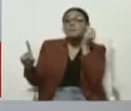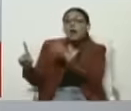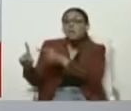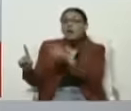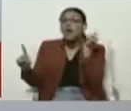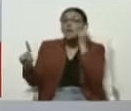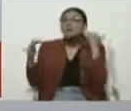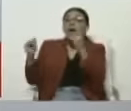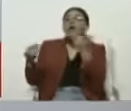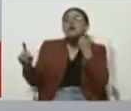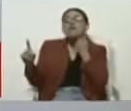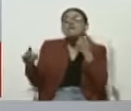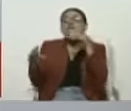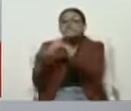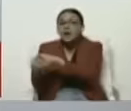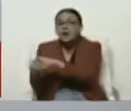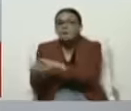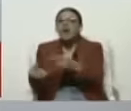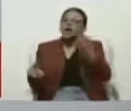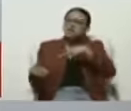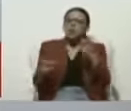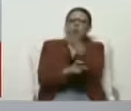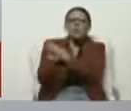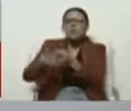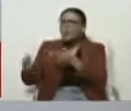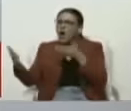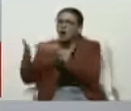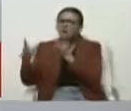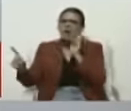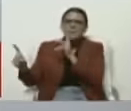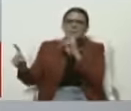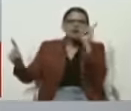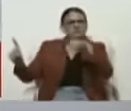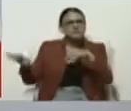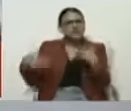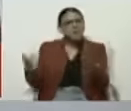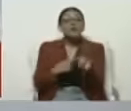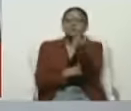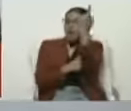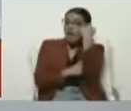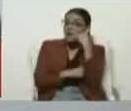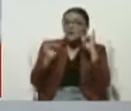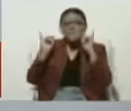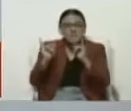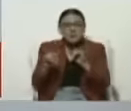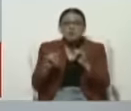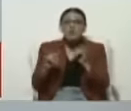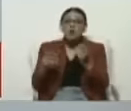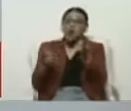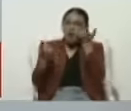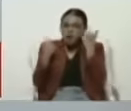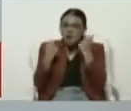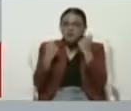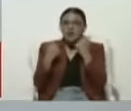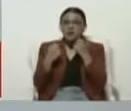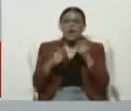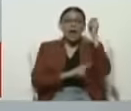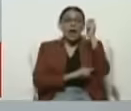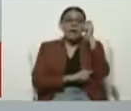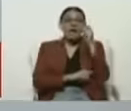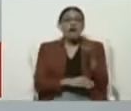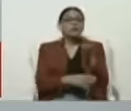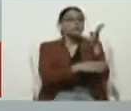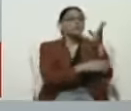el interior de esa vivienda, que ayer mismo, cuando el alcalde se dirigía a Caracas para hacer